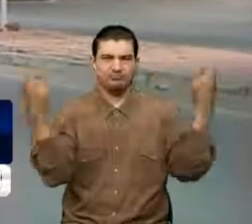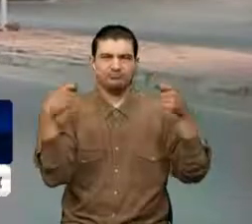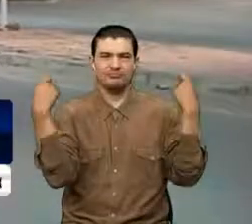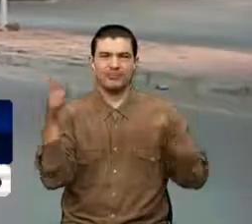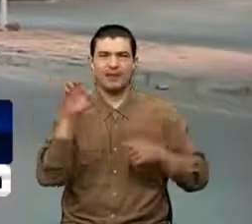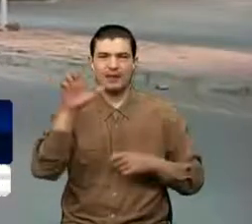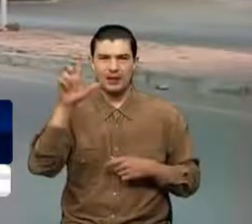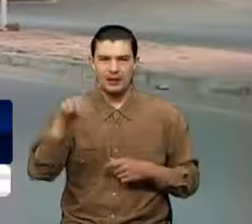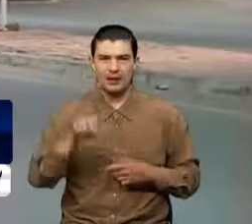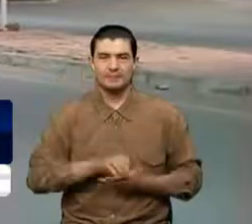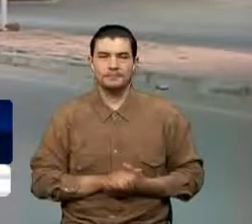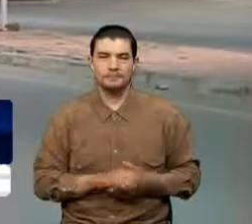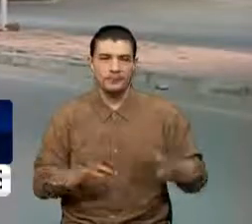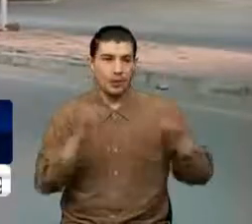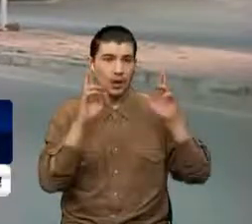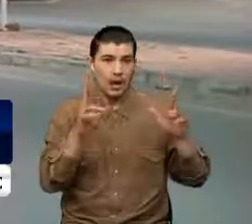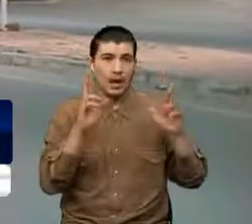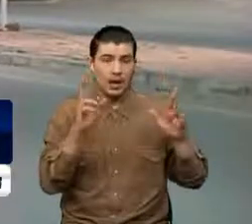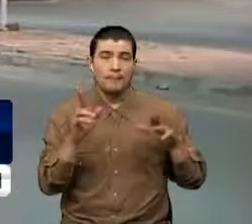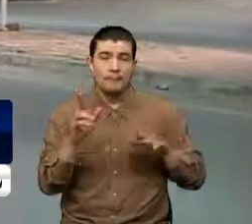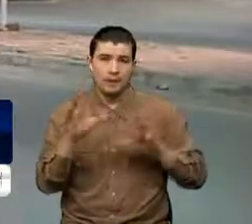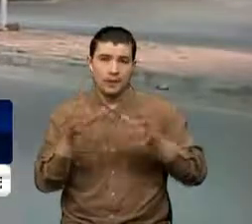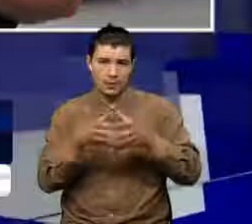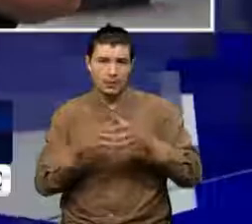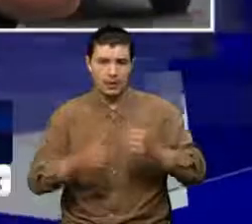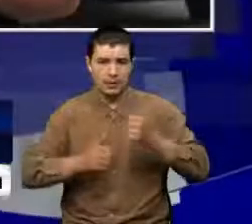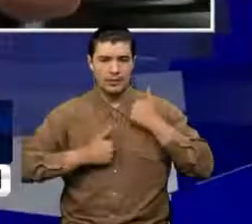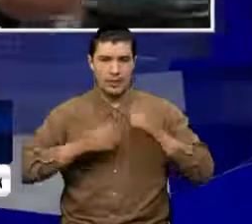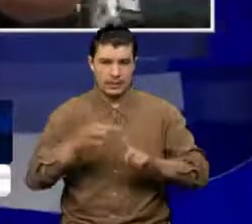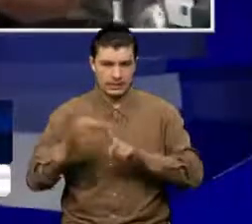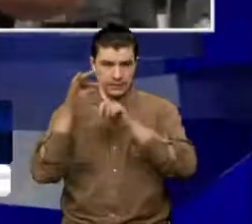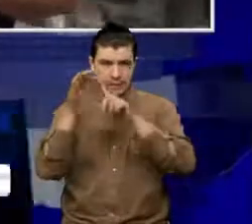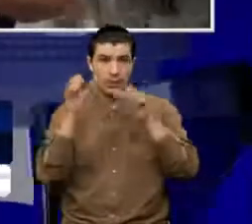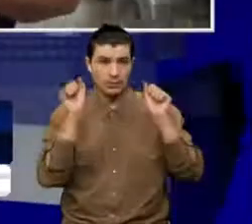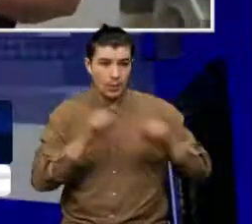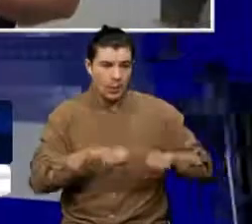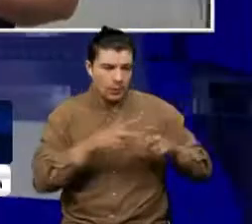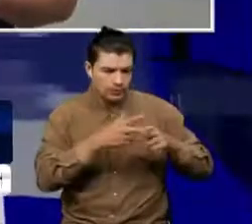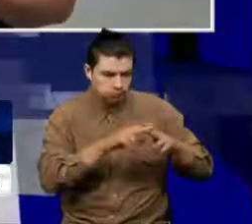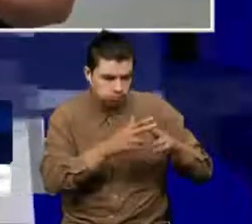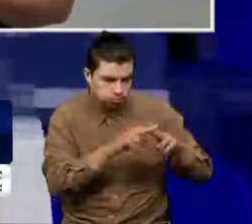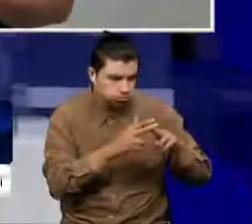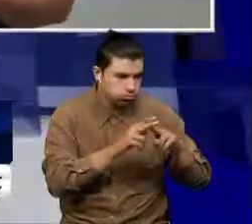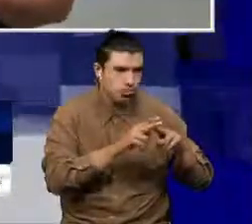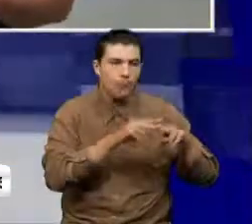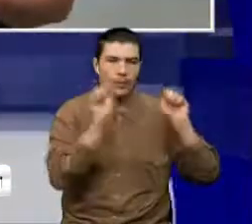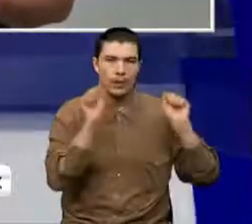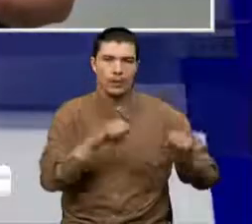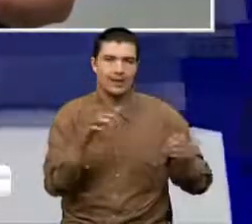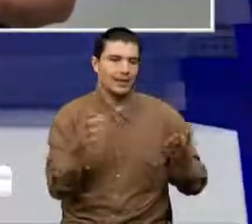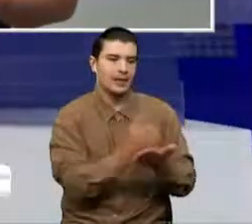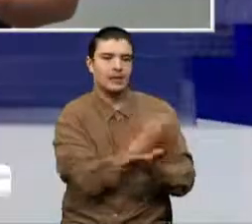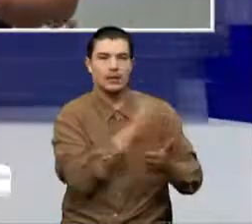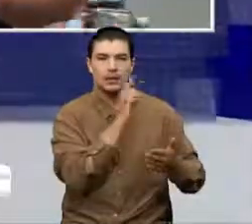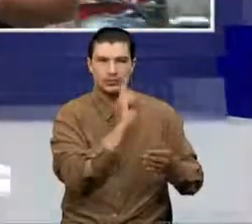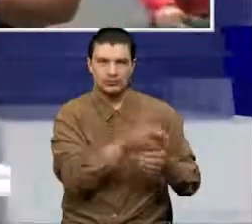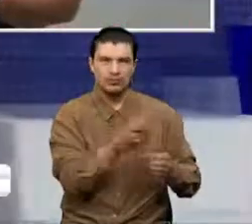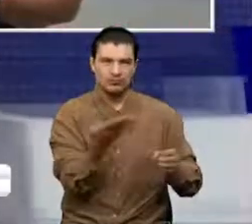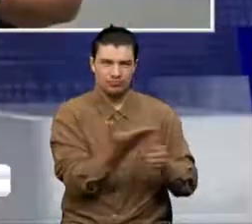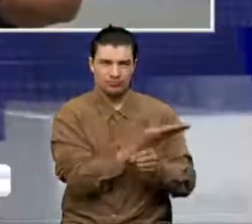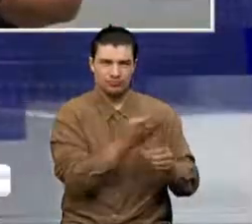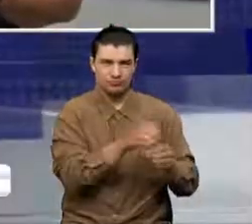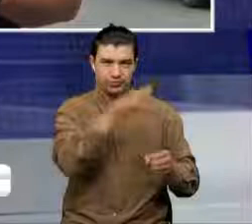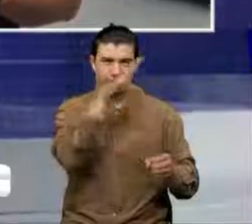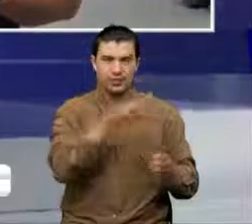poder lograr la desactivación de estos artefactos explosivos y de igual manera se reanudan las clases. Compañeros, hasta aquí toda la